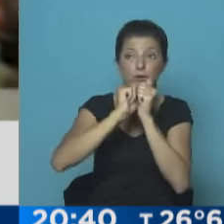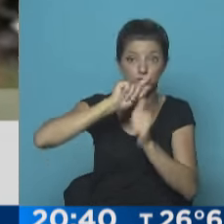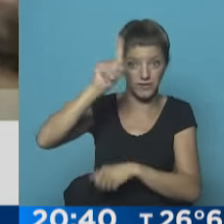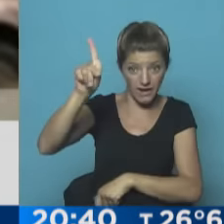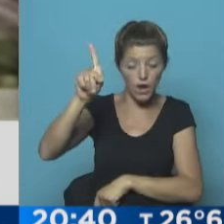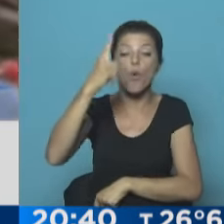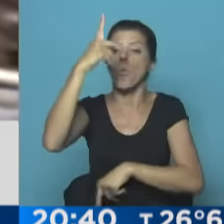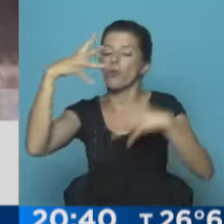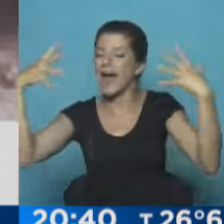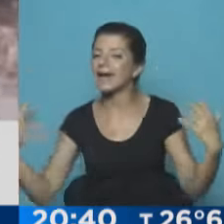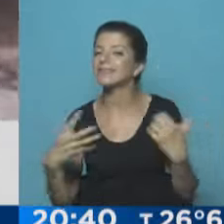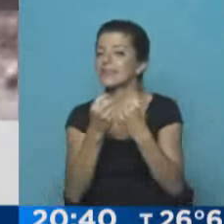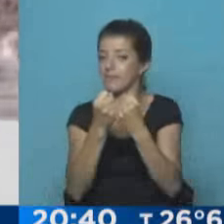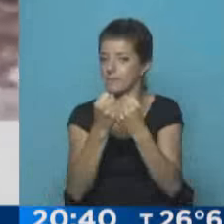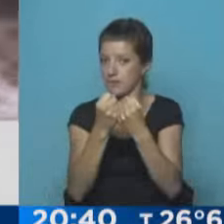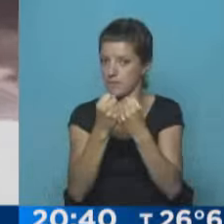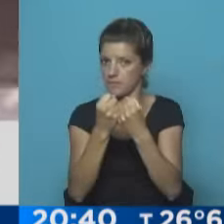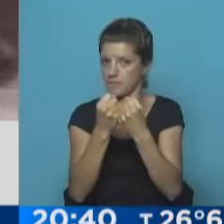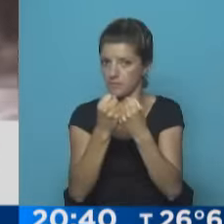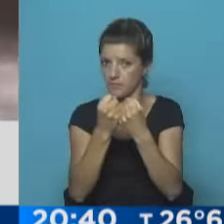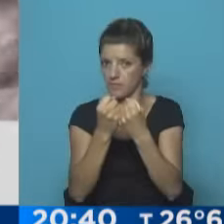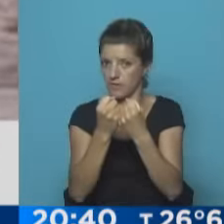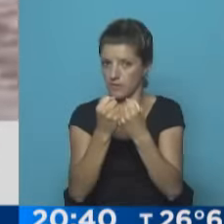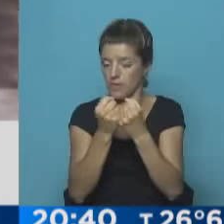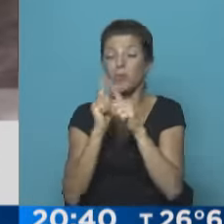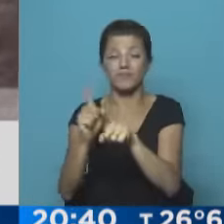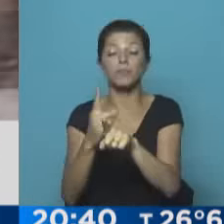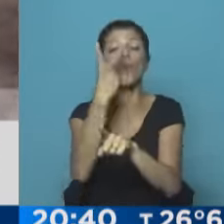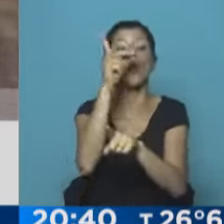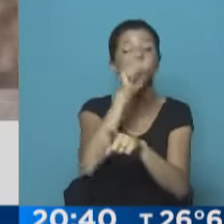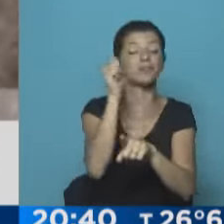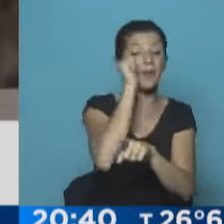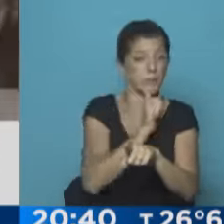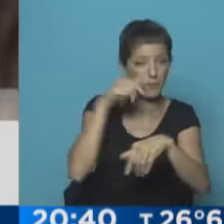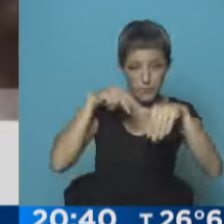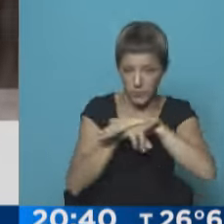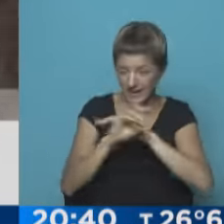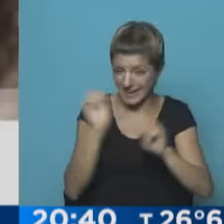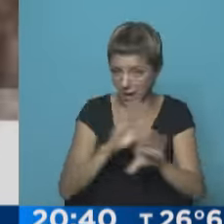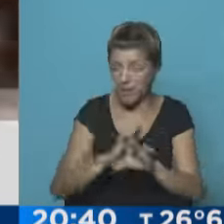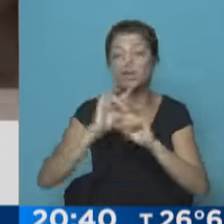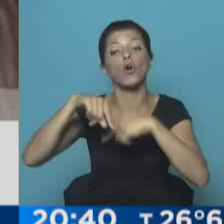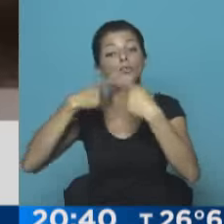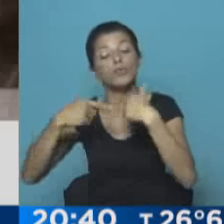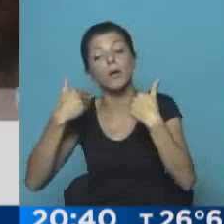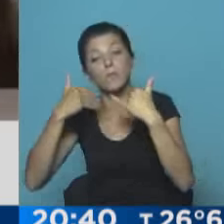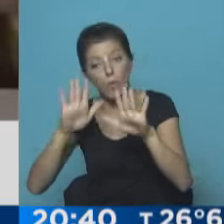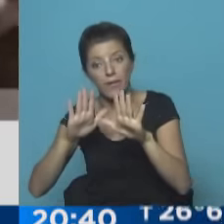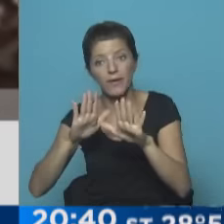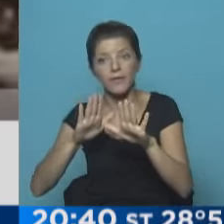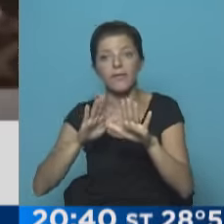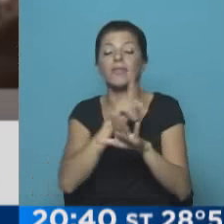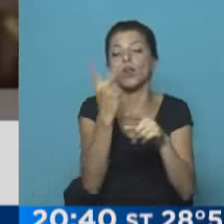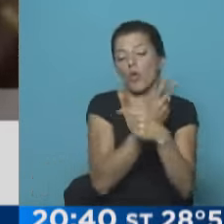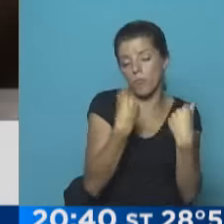grave accidente donde todavía permanecen 2 personas gravemente heridas y todavía existe la posibilidad de que pierdan la